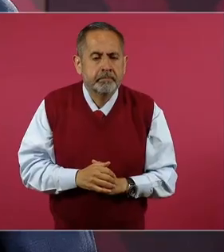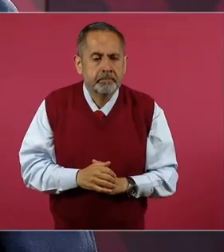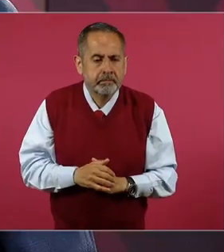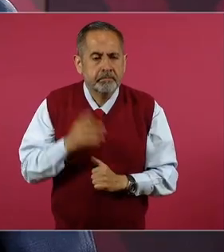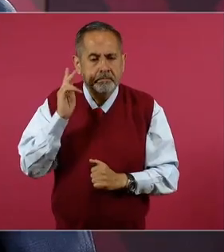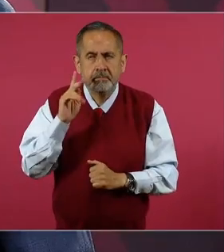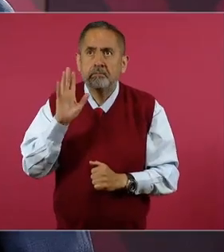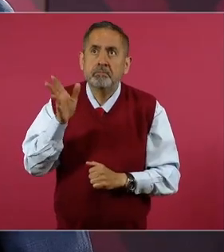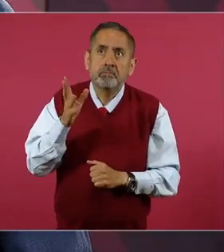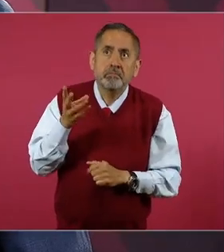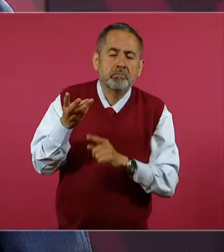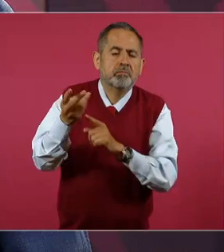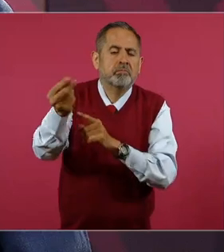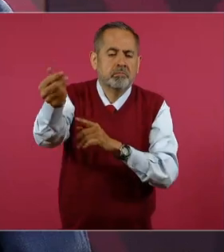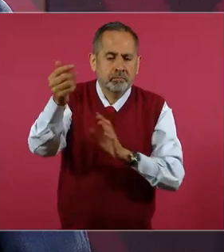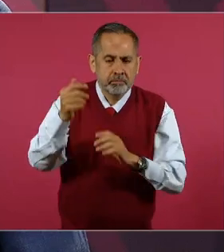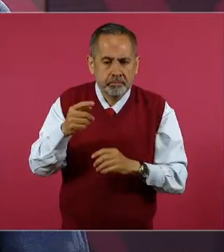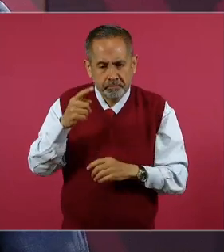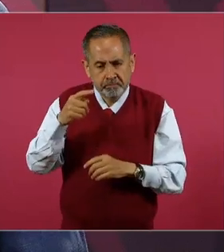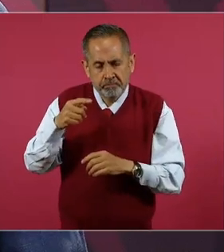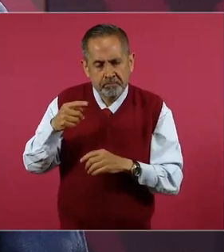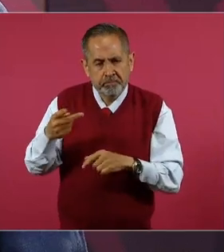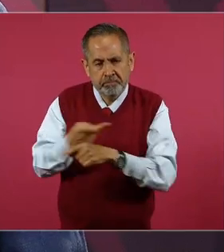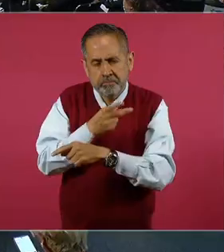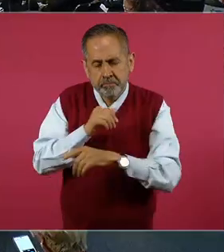pero va a la Florida.